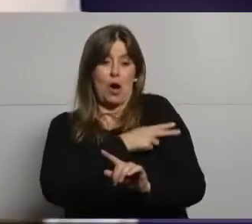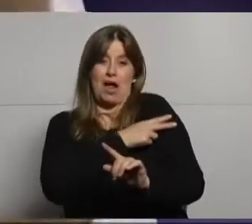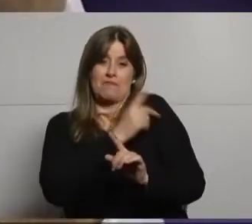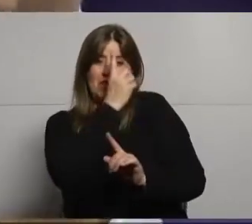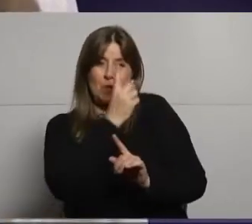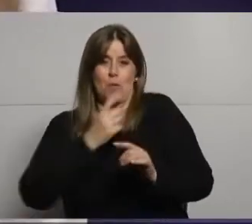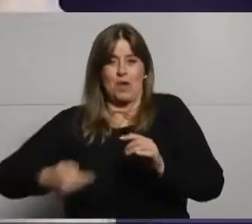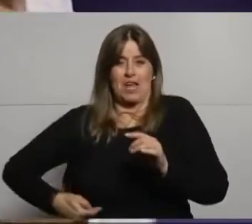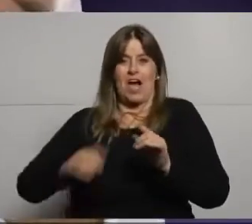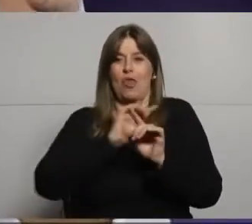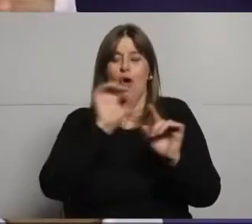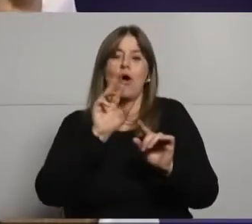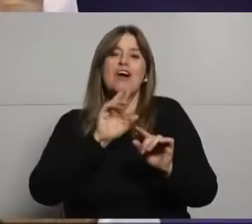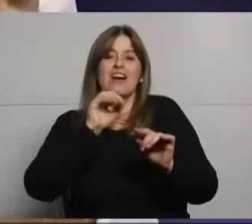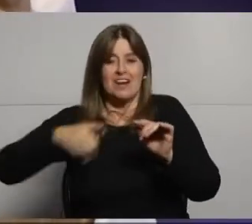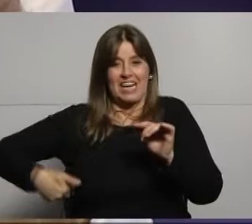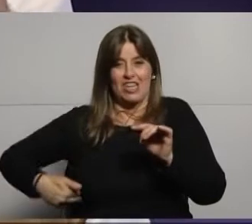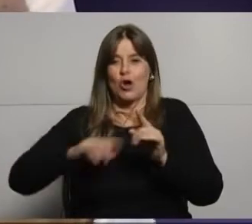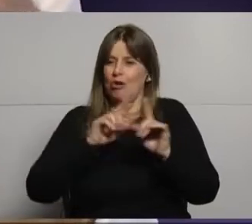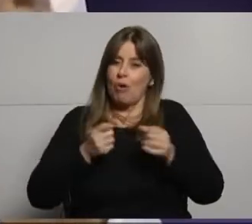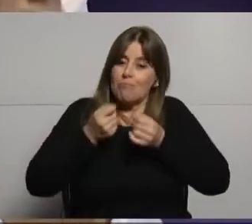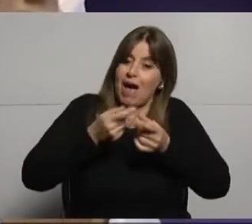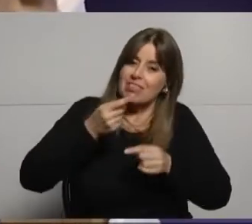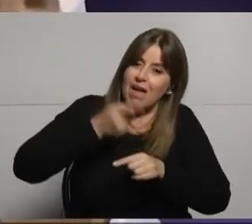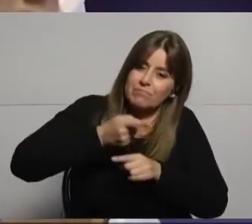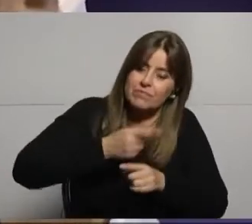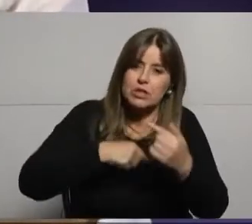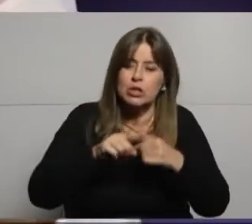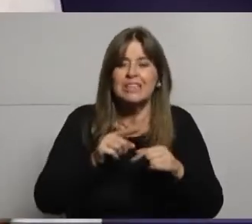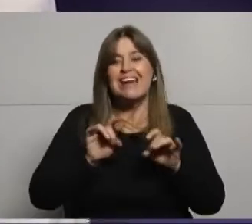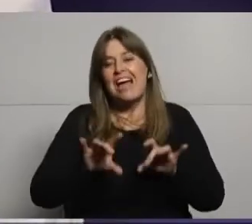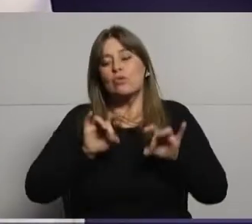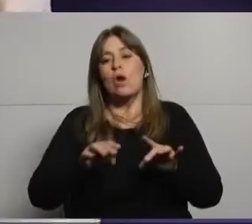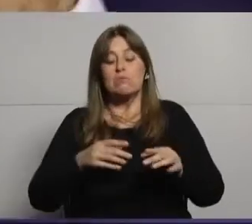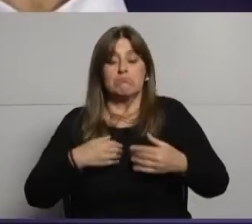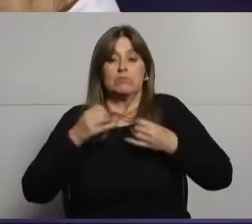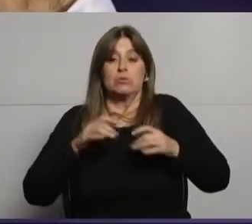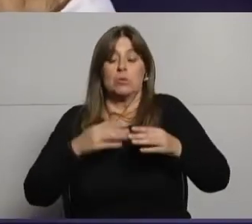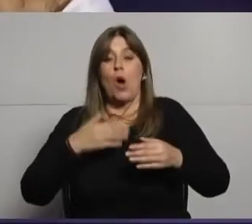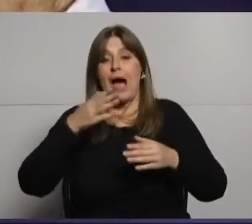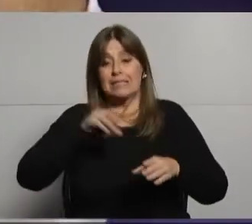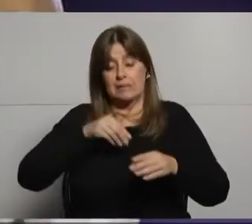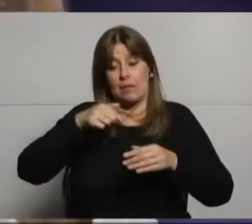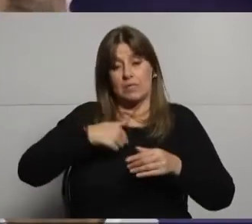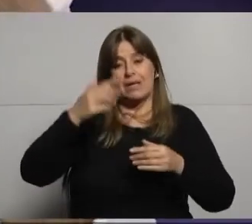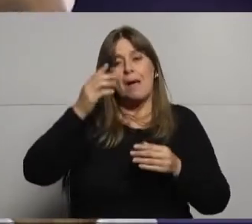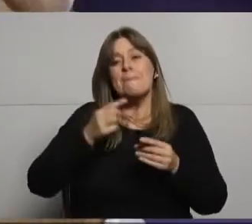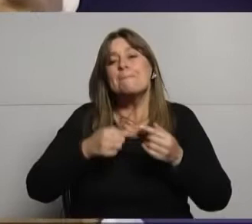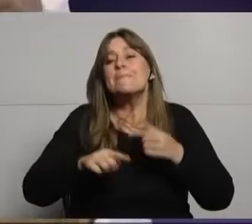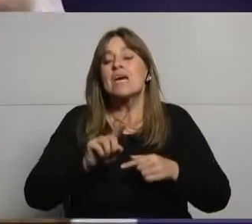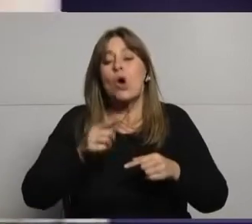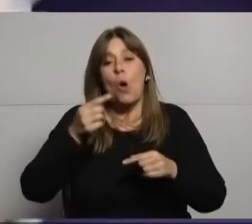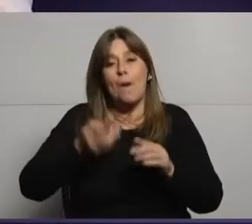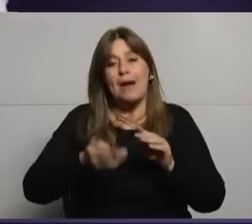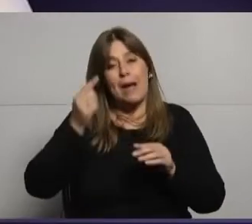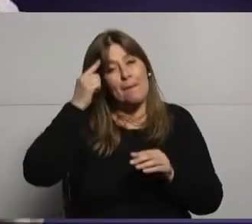o un jefe de hígado que esté mandando las cosas. O sea, naturalmente somos así, pero la manera en que pensamos es más jerárquica y nos